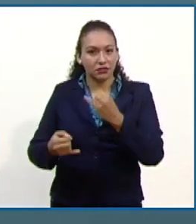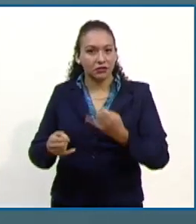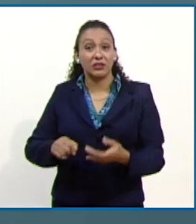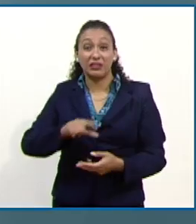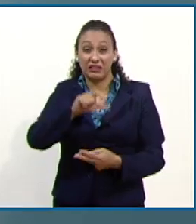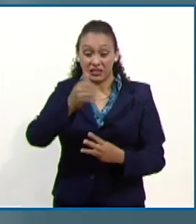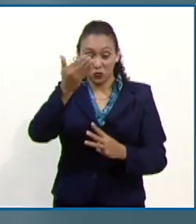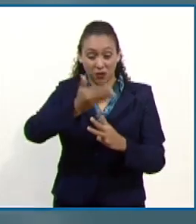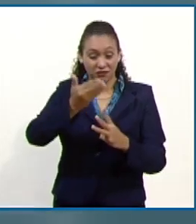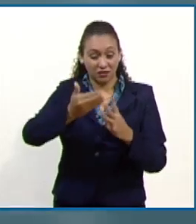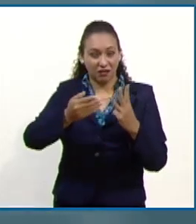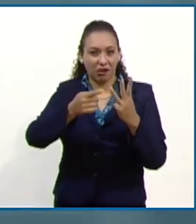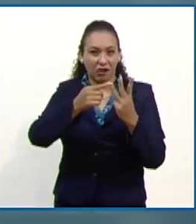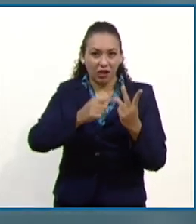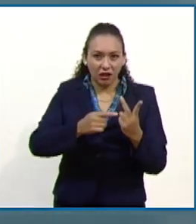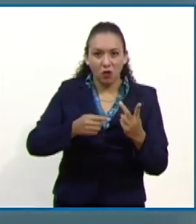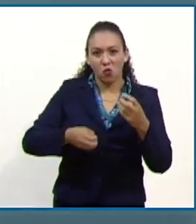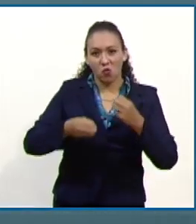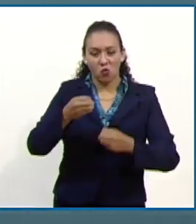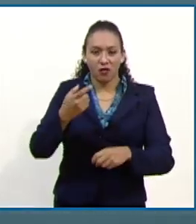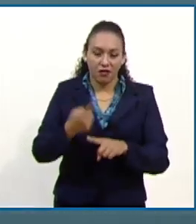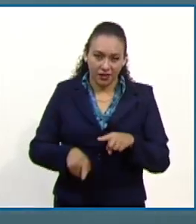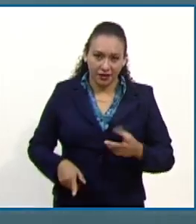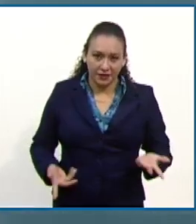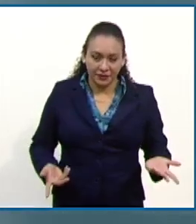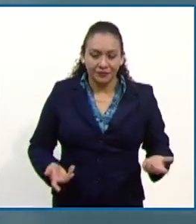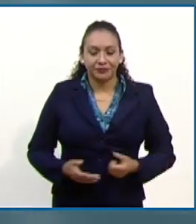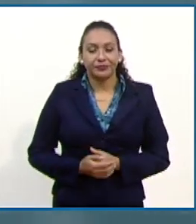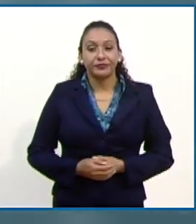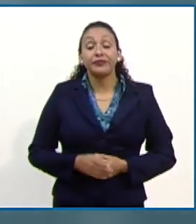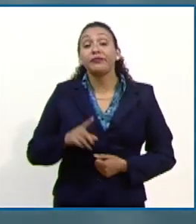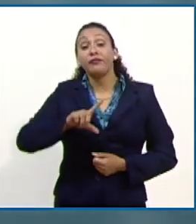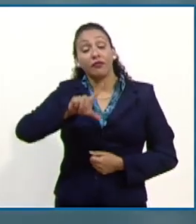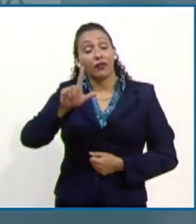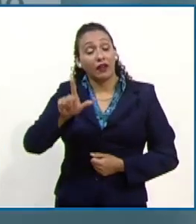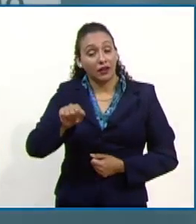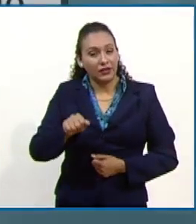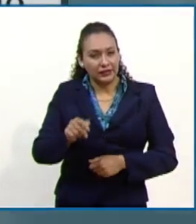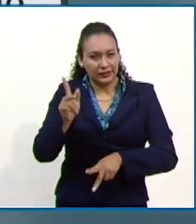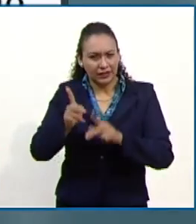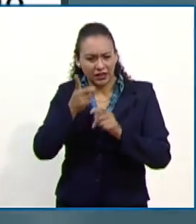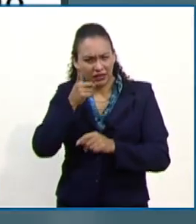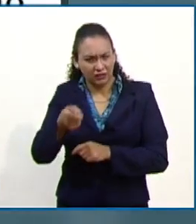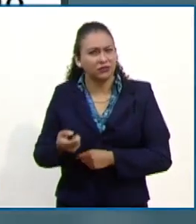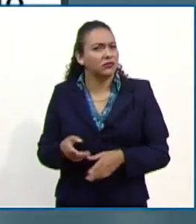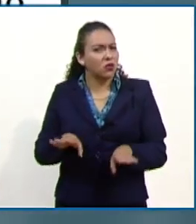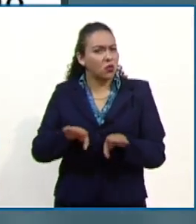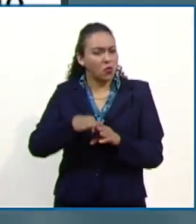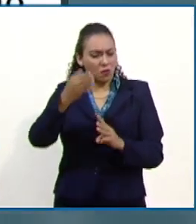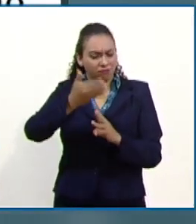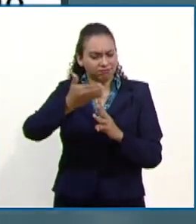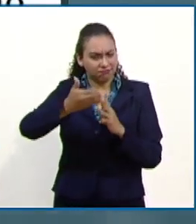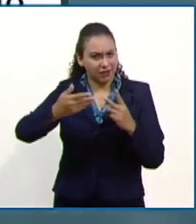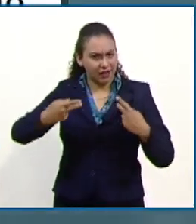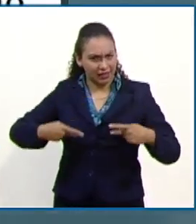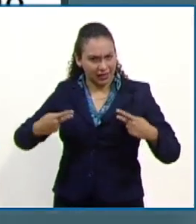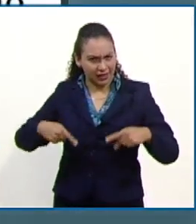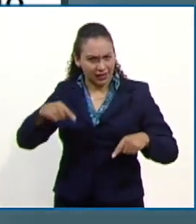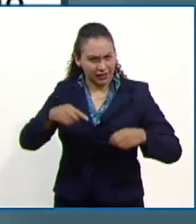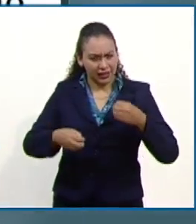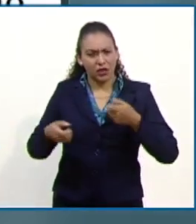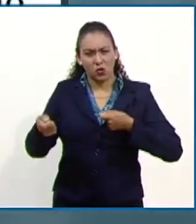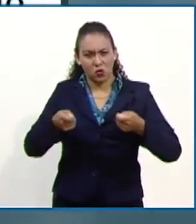división de poderes. Recordó que el Estatuto del Juez Iberoamericano puso de relieve que los poderes judiciales deben evolucionar hacia